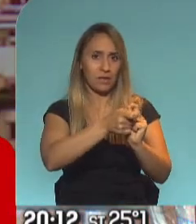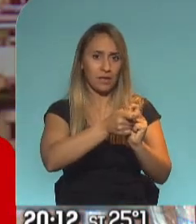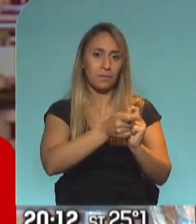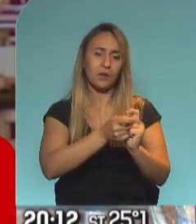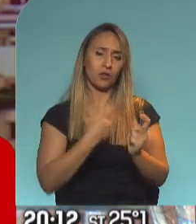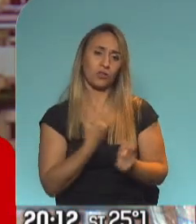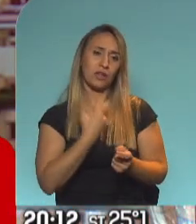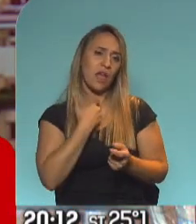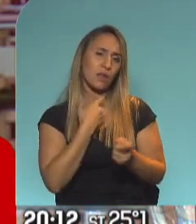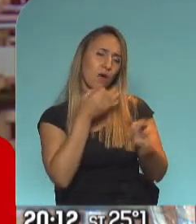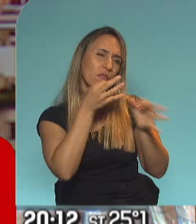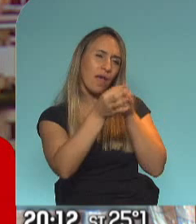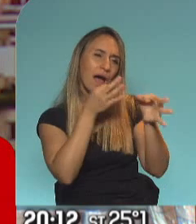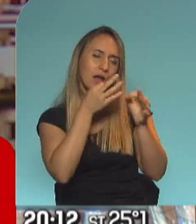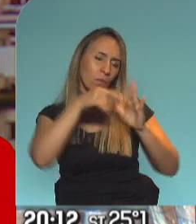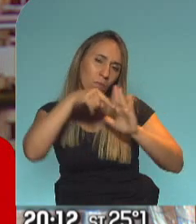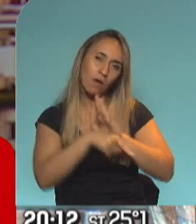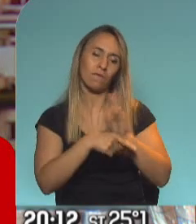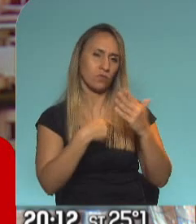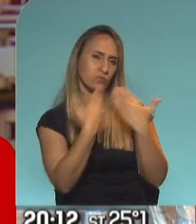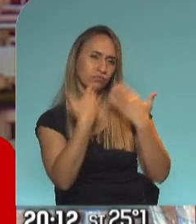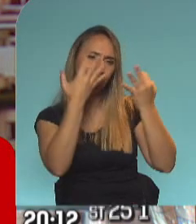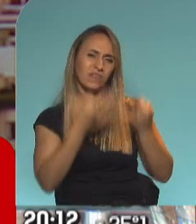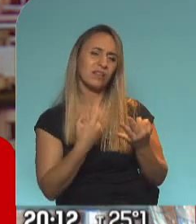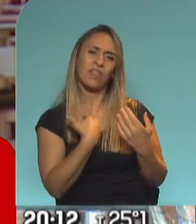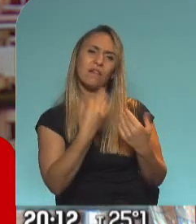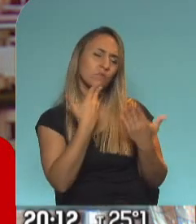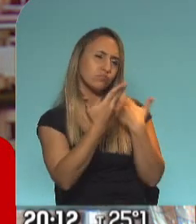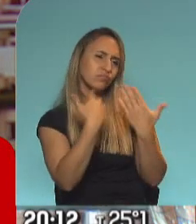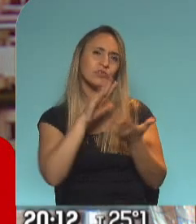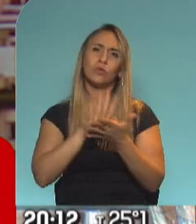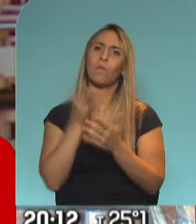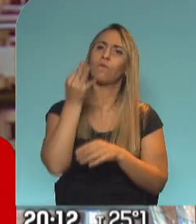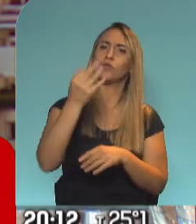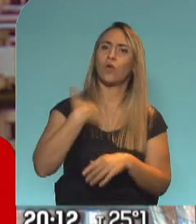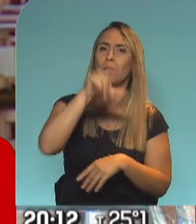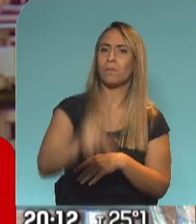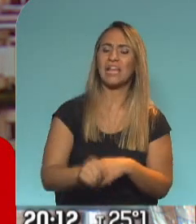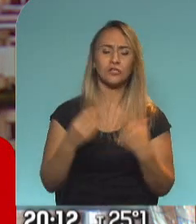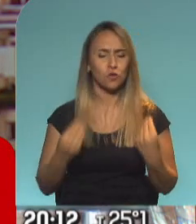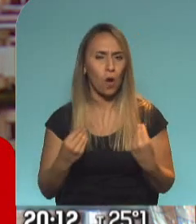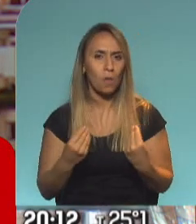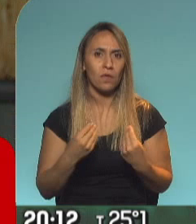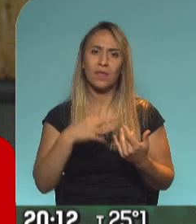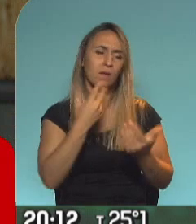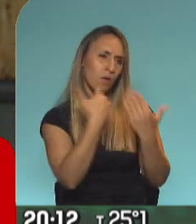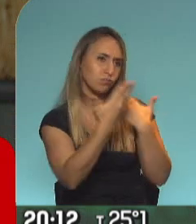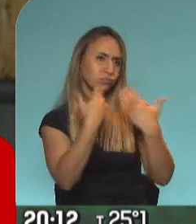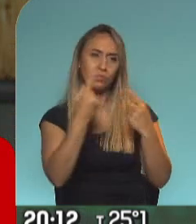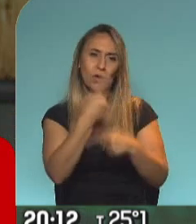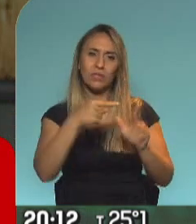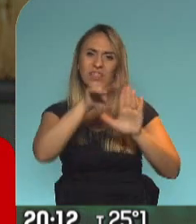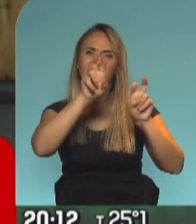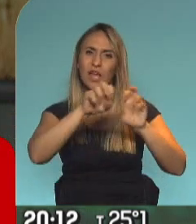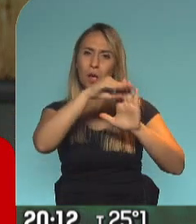un diálogo mucho más profundo. Tenemos que discutir qué país queremos, tenemos que discutir realmente cosas profundas, y